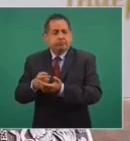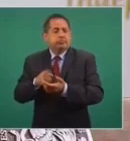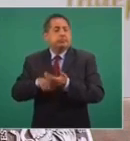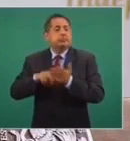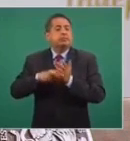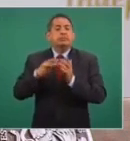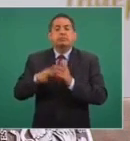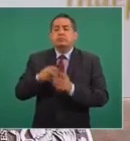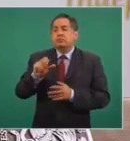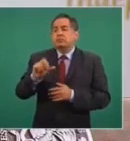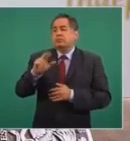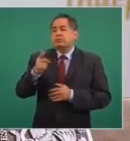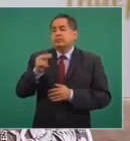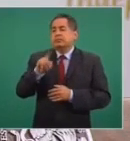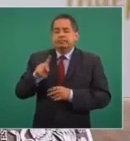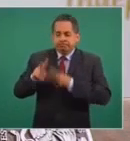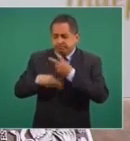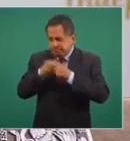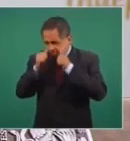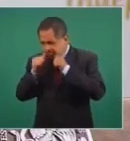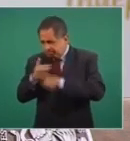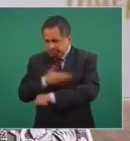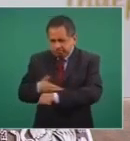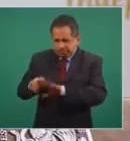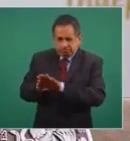Arganis está ya